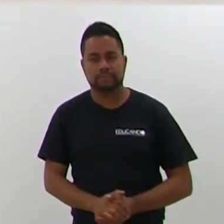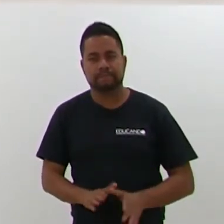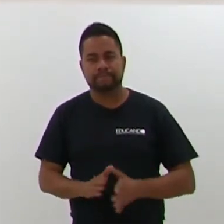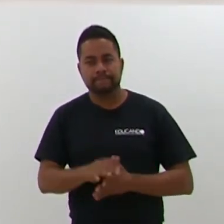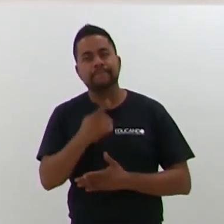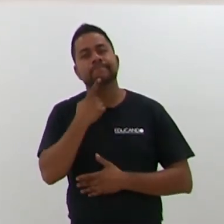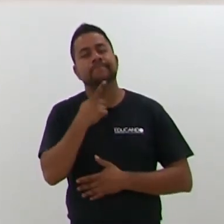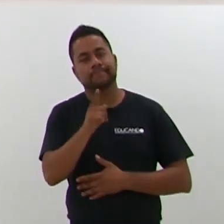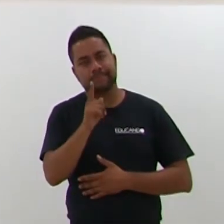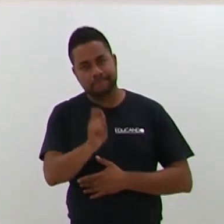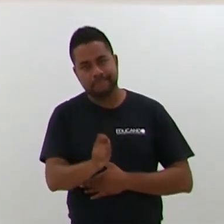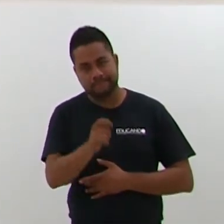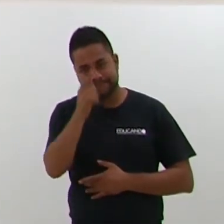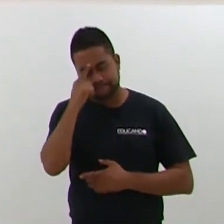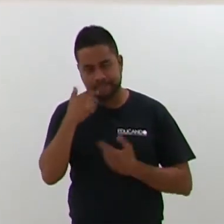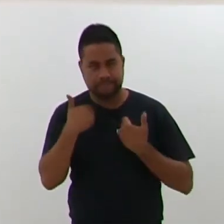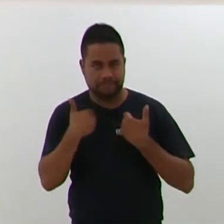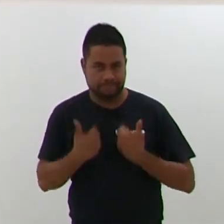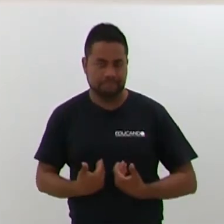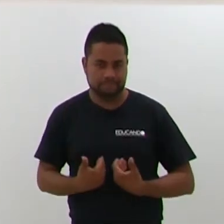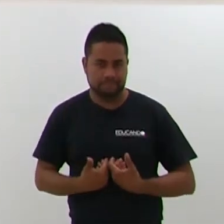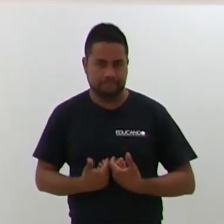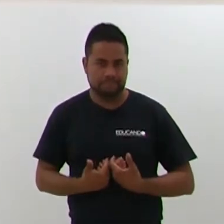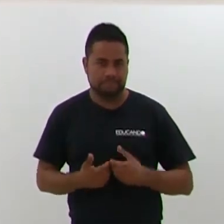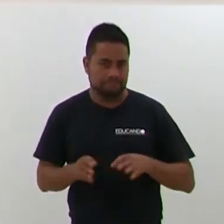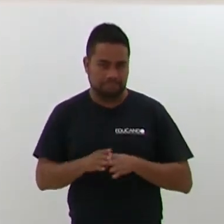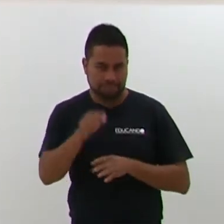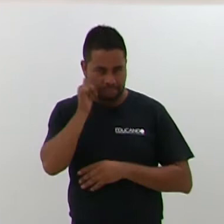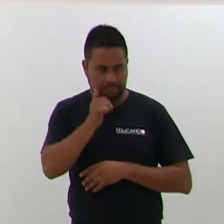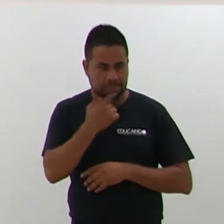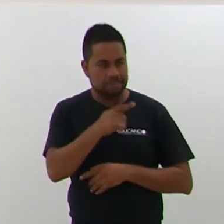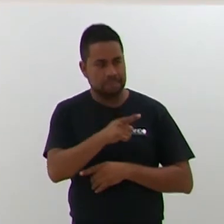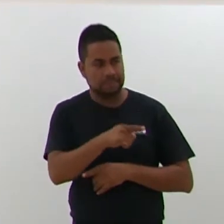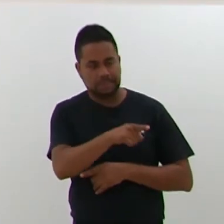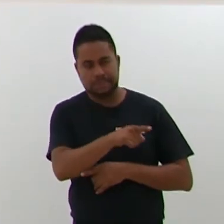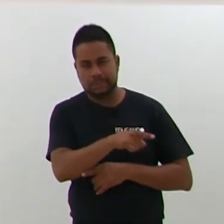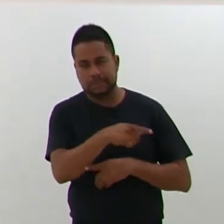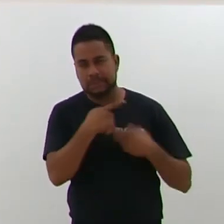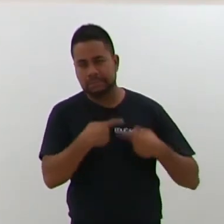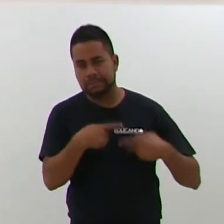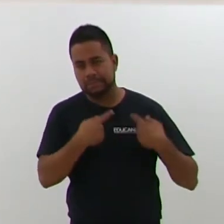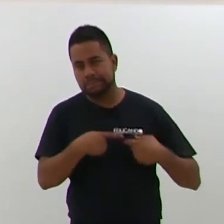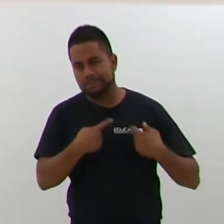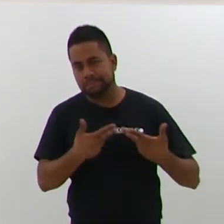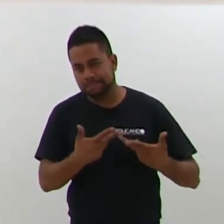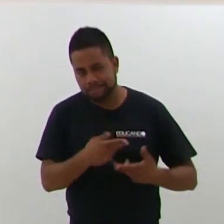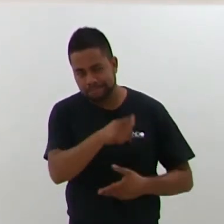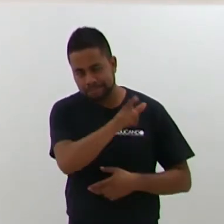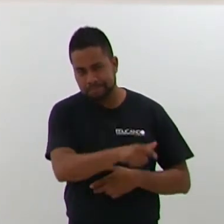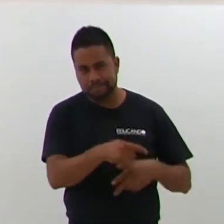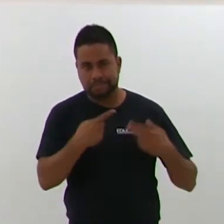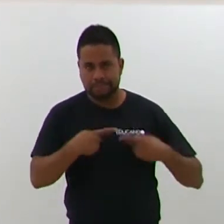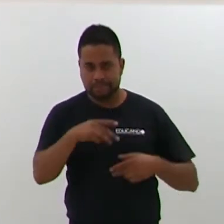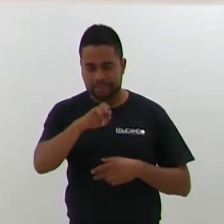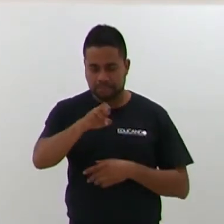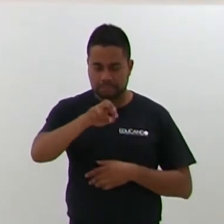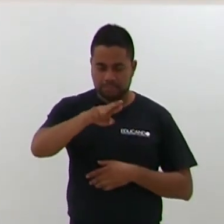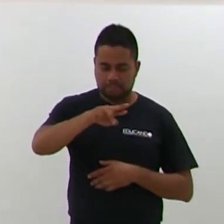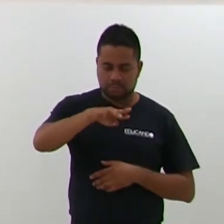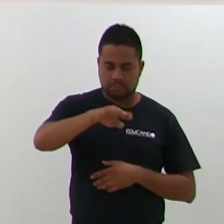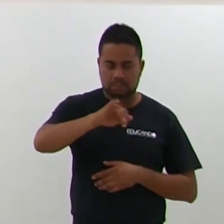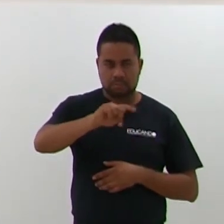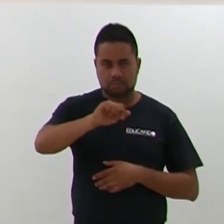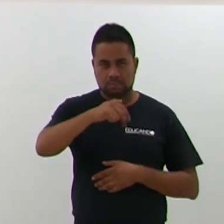considera para nosotros, normalmente, cuando nos dicen, ah, es una persona ermitaña o es un hombre